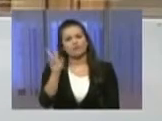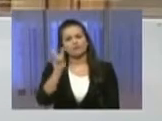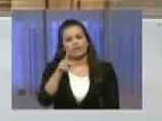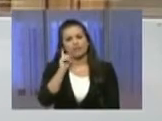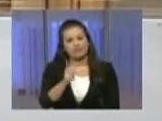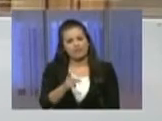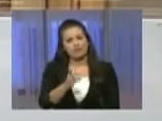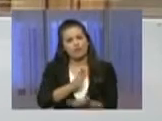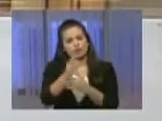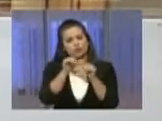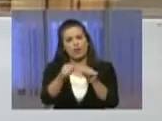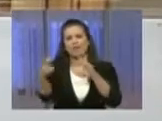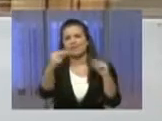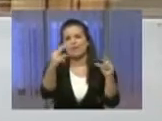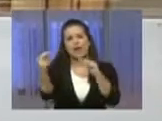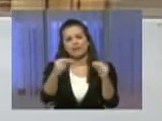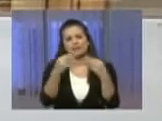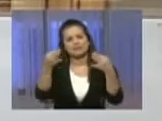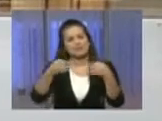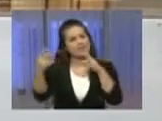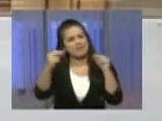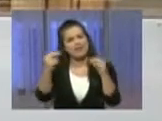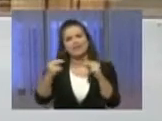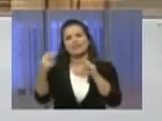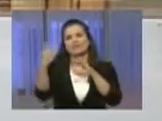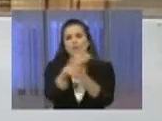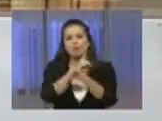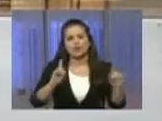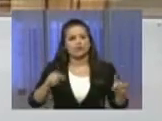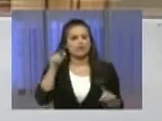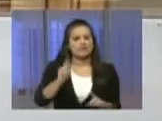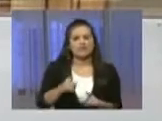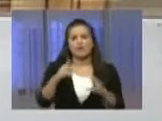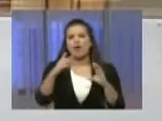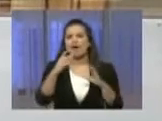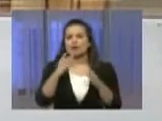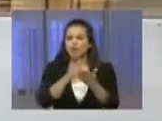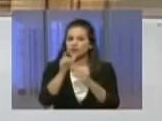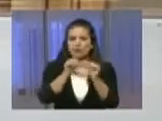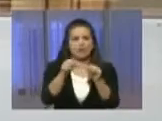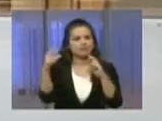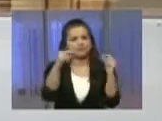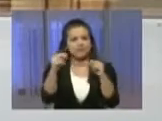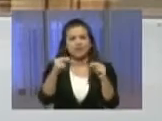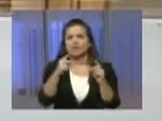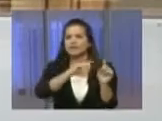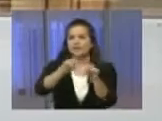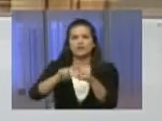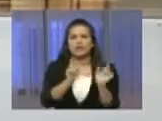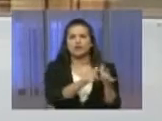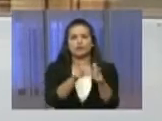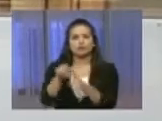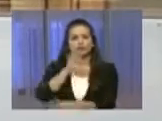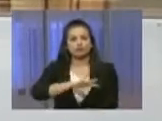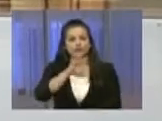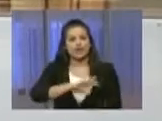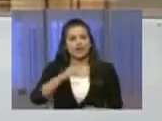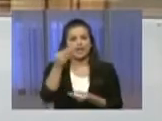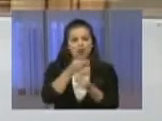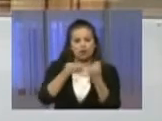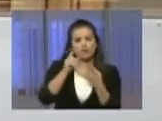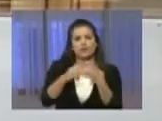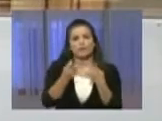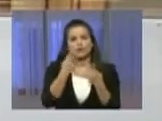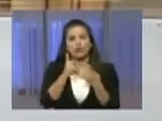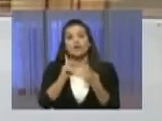mantener su debate democrático debemos mantener un diálogo permanente todos los sectores sociales económicos políticos el Consejo